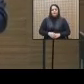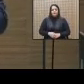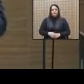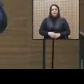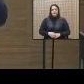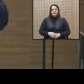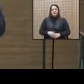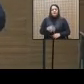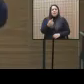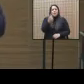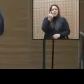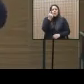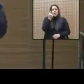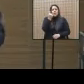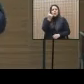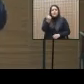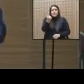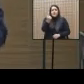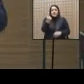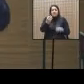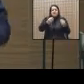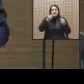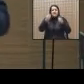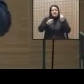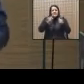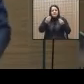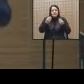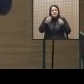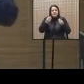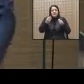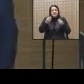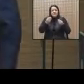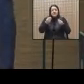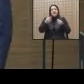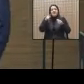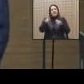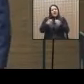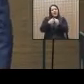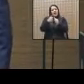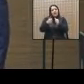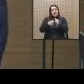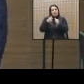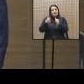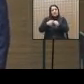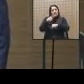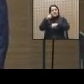y lo único que estamos es dilatando el tiempo y dejándolo pasar.